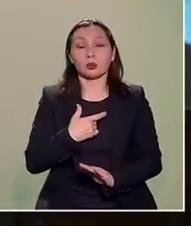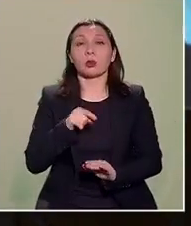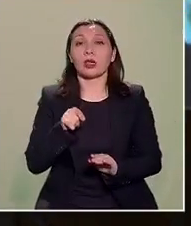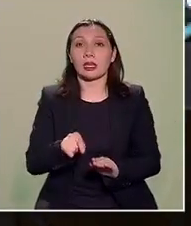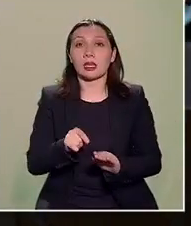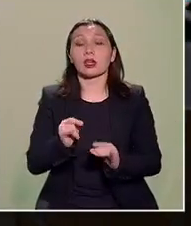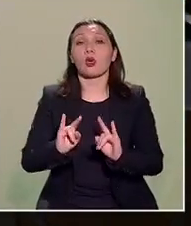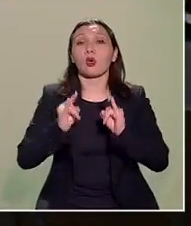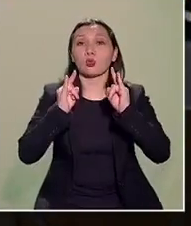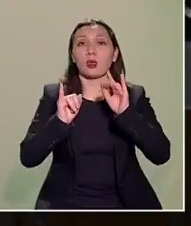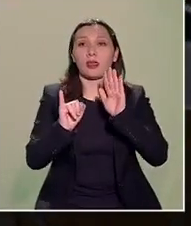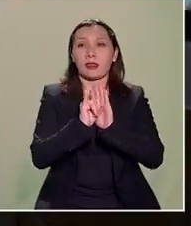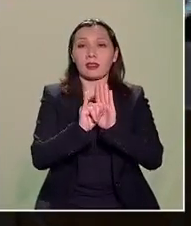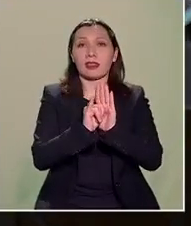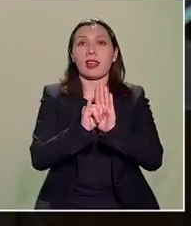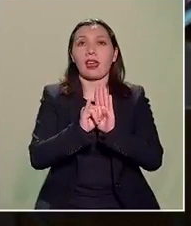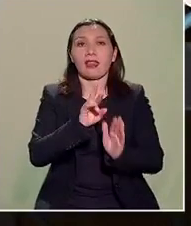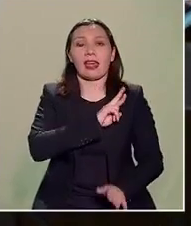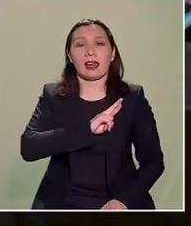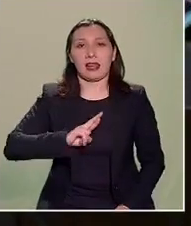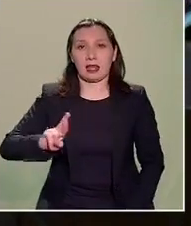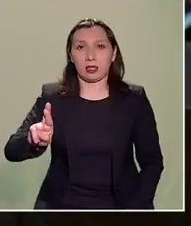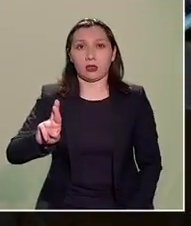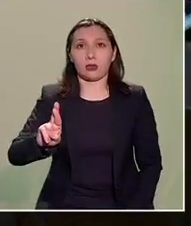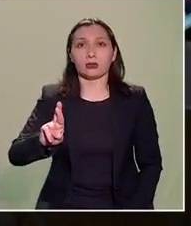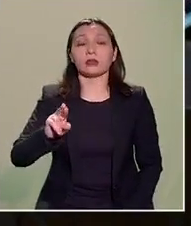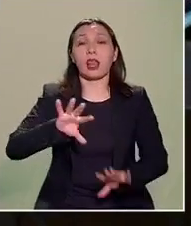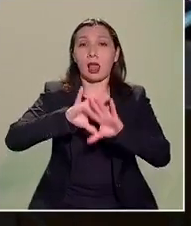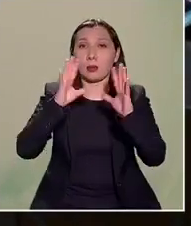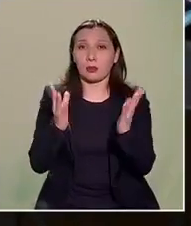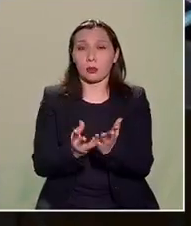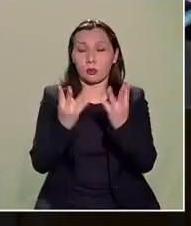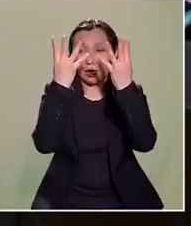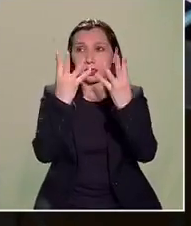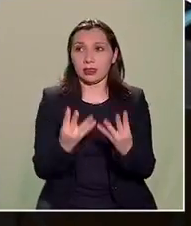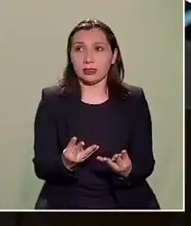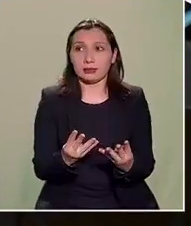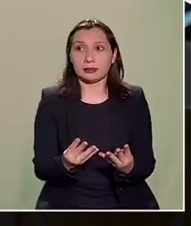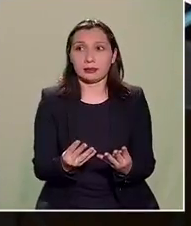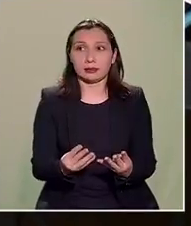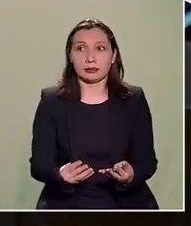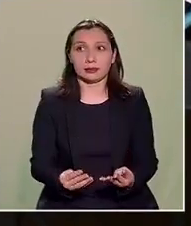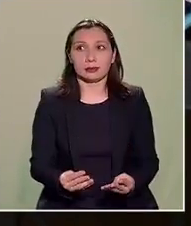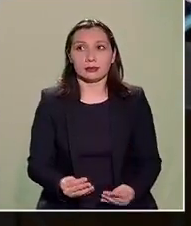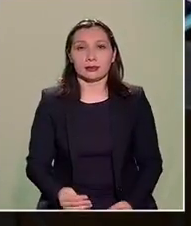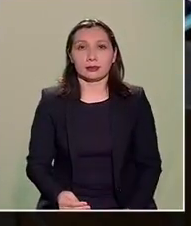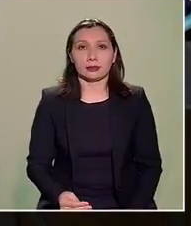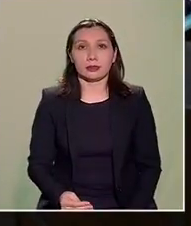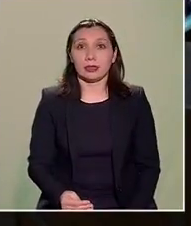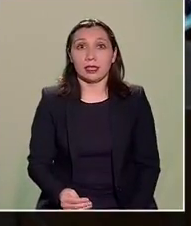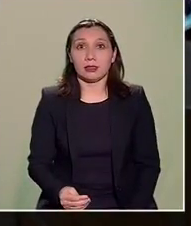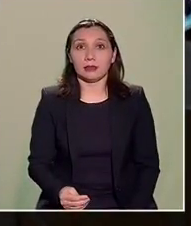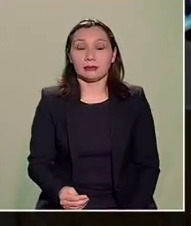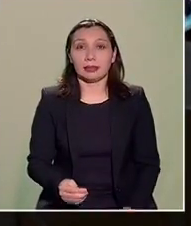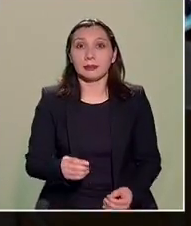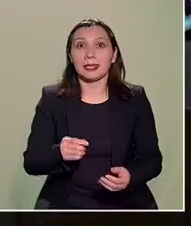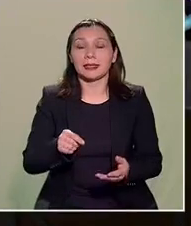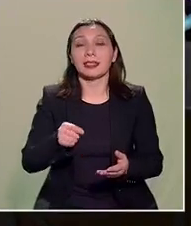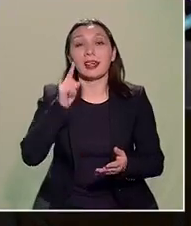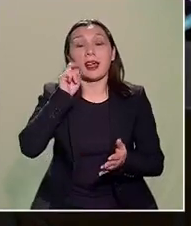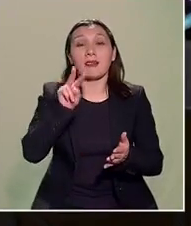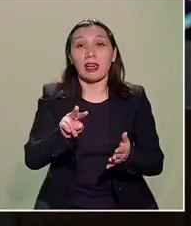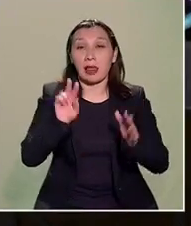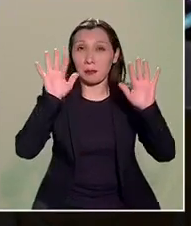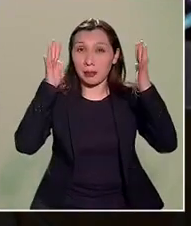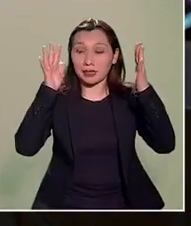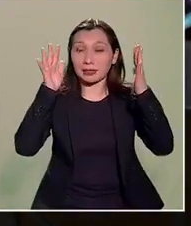construcción de identidad religiosa en el mundo carcelario él dice textualmente los